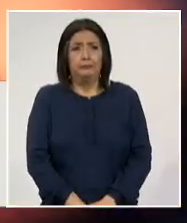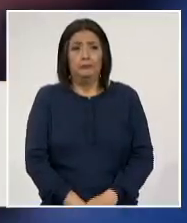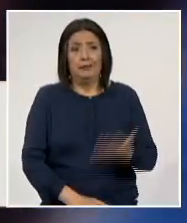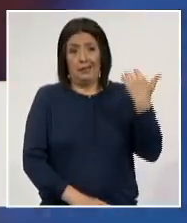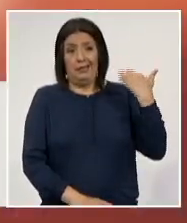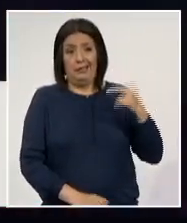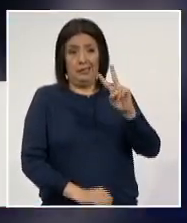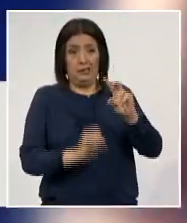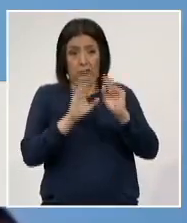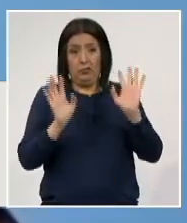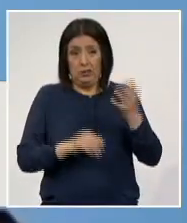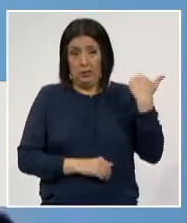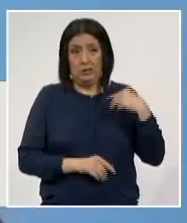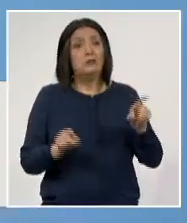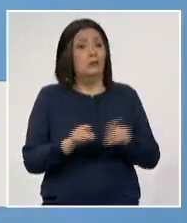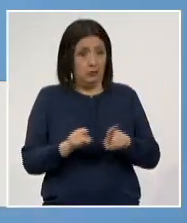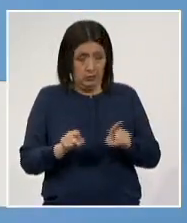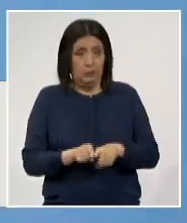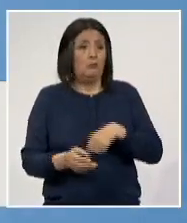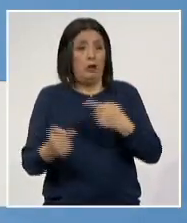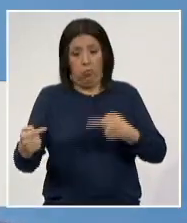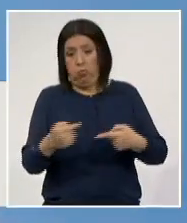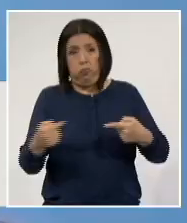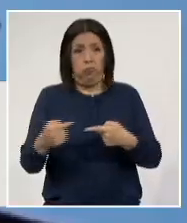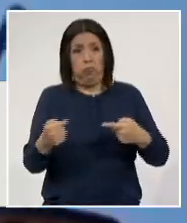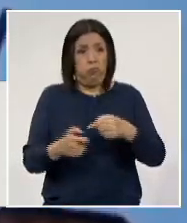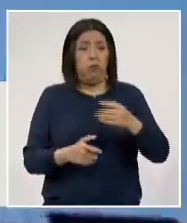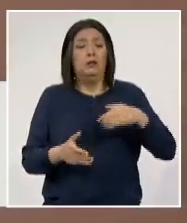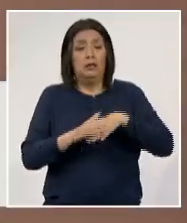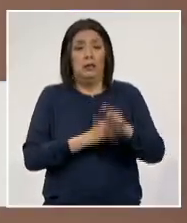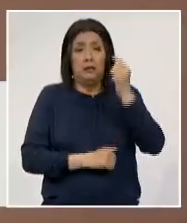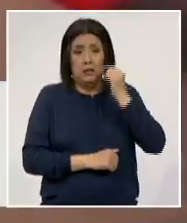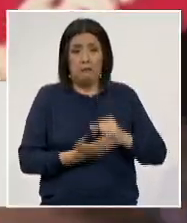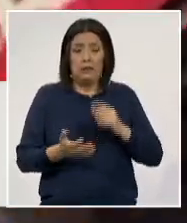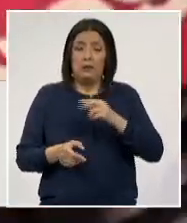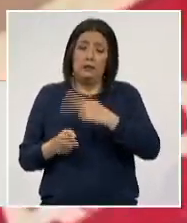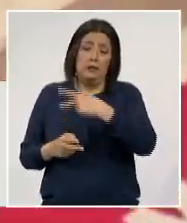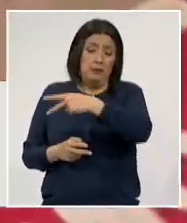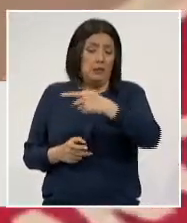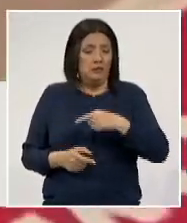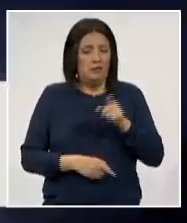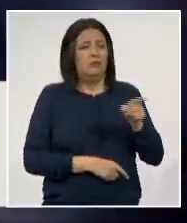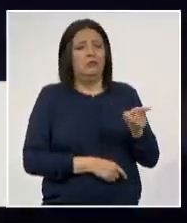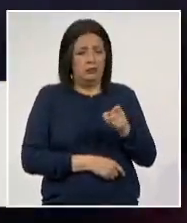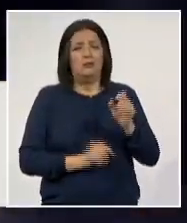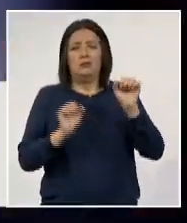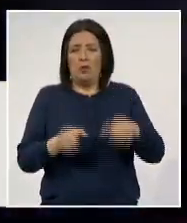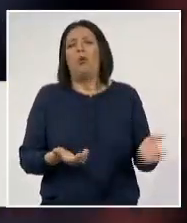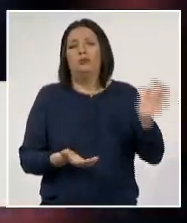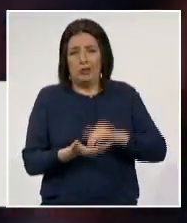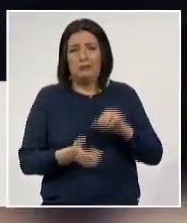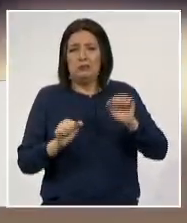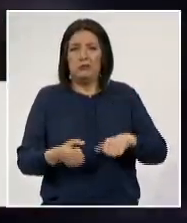Hace dos días también se generaron incidentes similares en el emporio comercial de Gamarra. Vecinos están seguros que esto volverá a suceder,